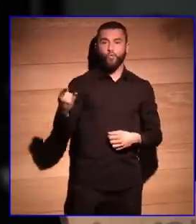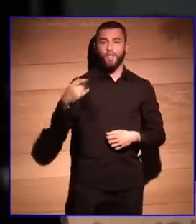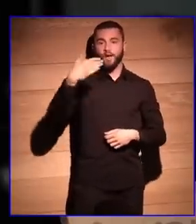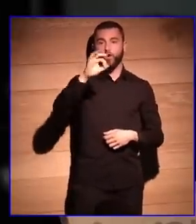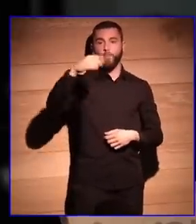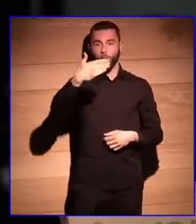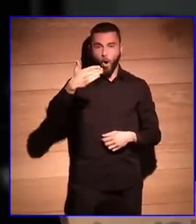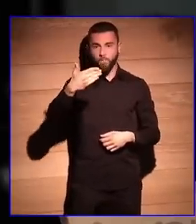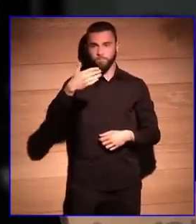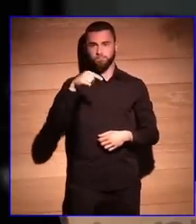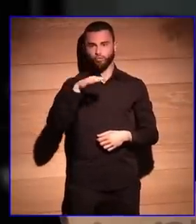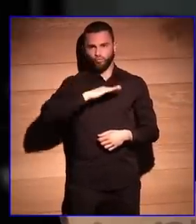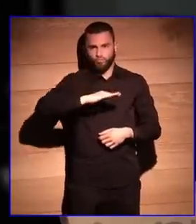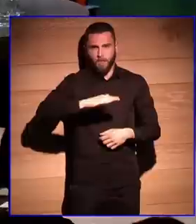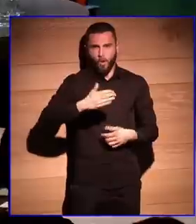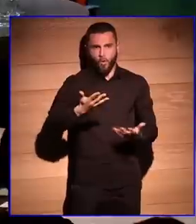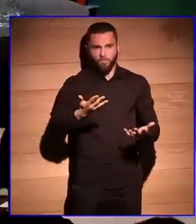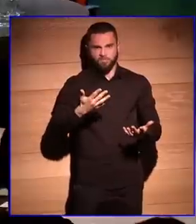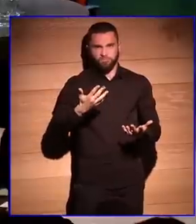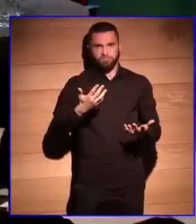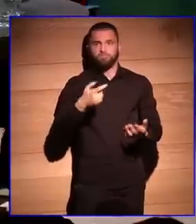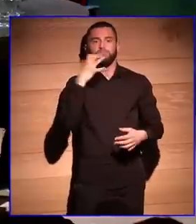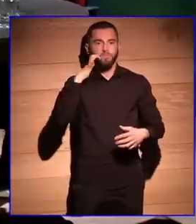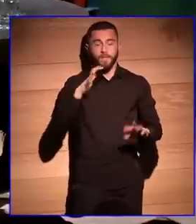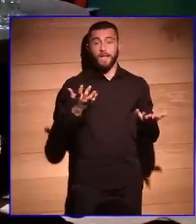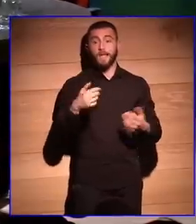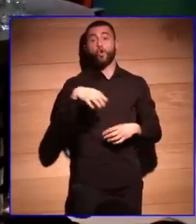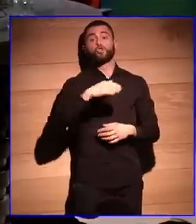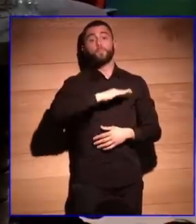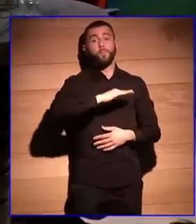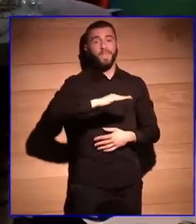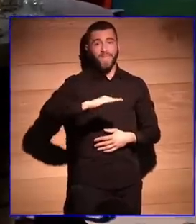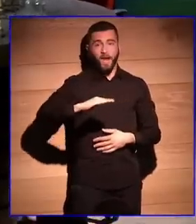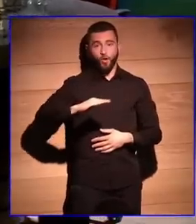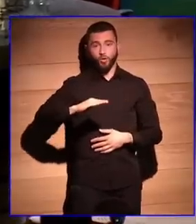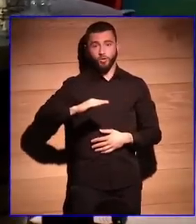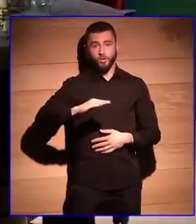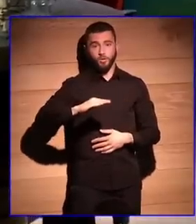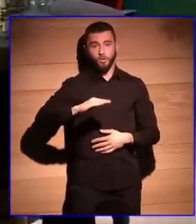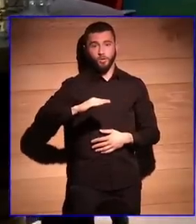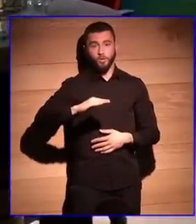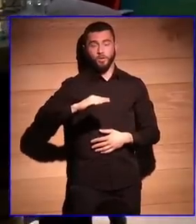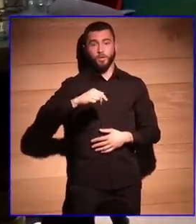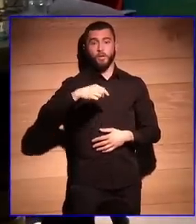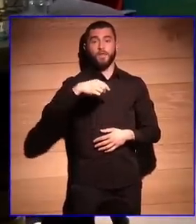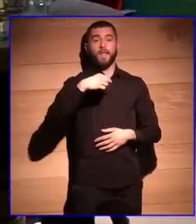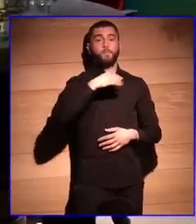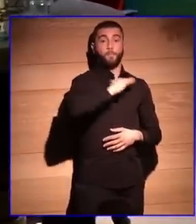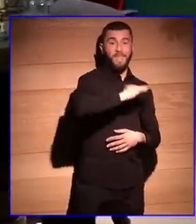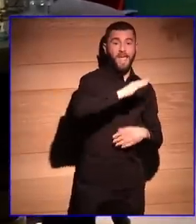estoy. Bueno, perdón, y no hemos hablado tampoco de los villanos, que son los adláteres del villano jefe, que